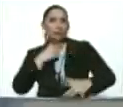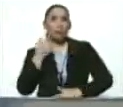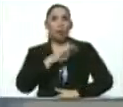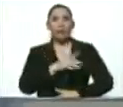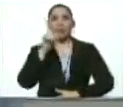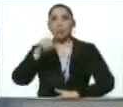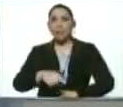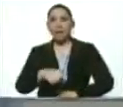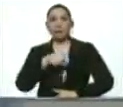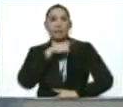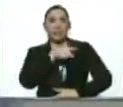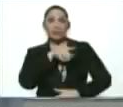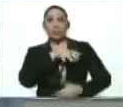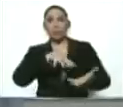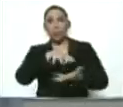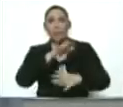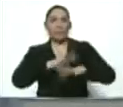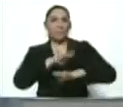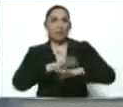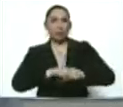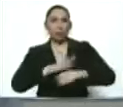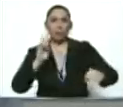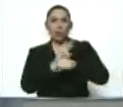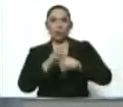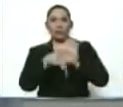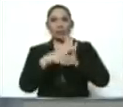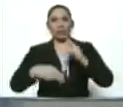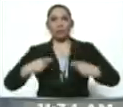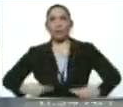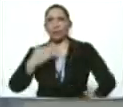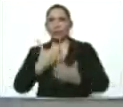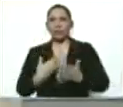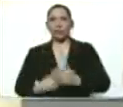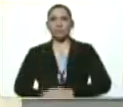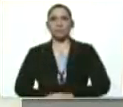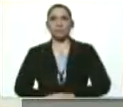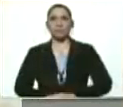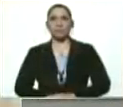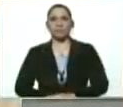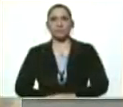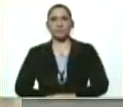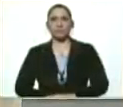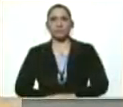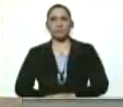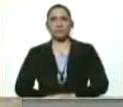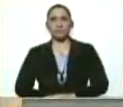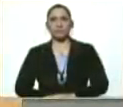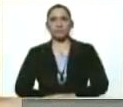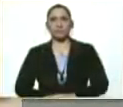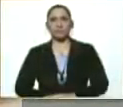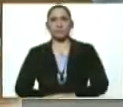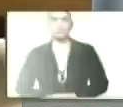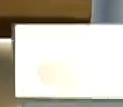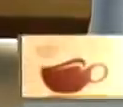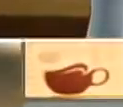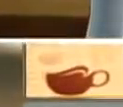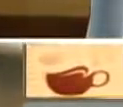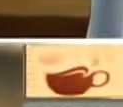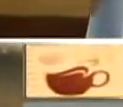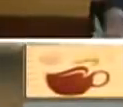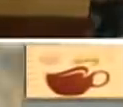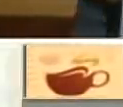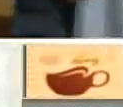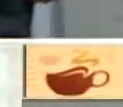también casos como este de violación a derechos humanos. Muchas gracias. Escuchan ustedes al fiscal general de la República, Tarek William